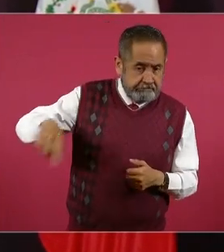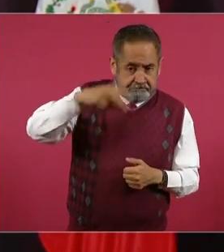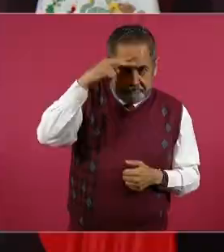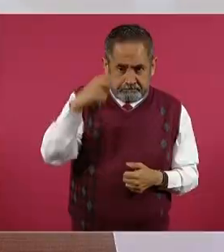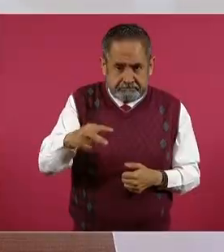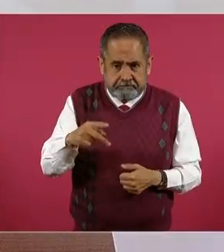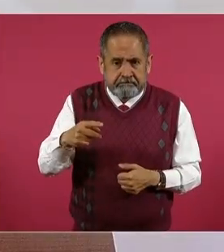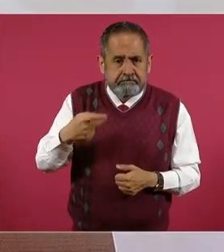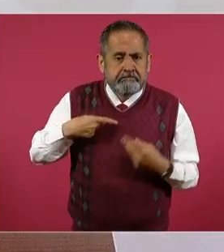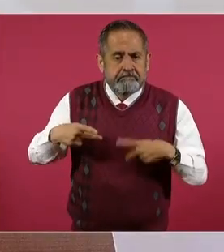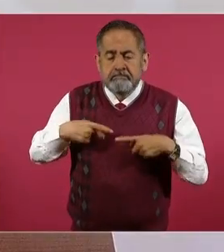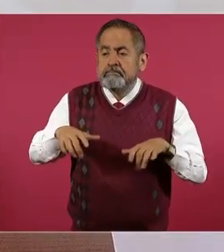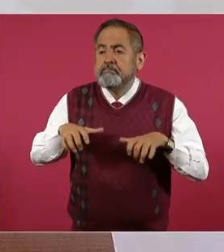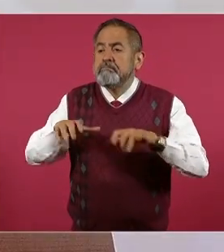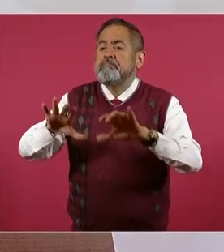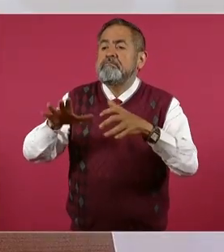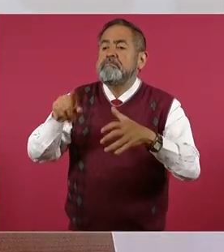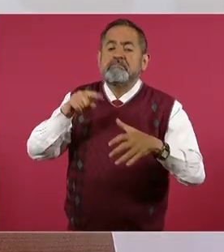se siente